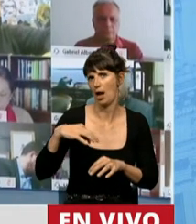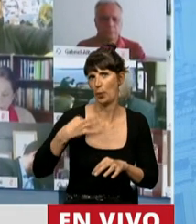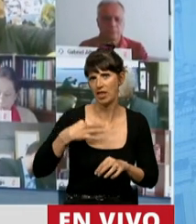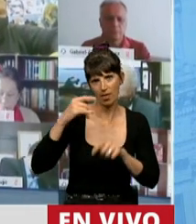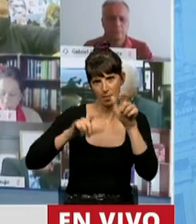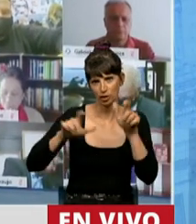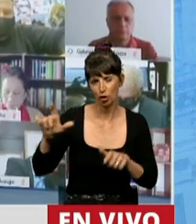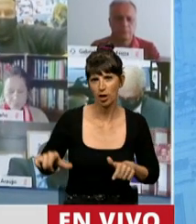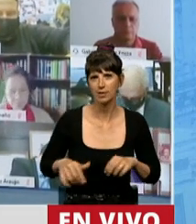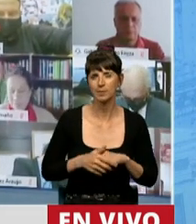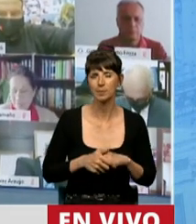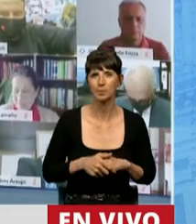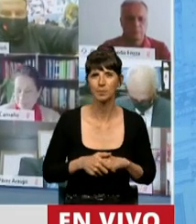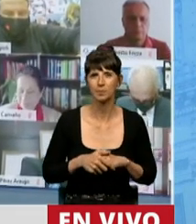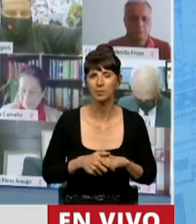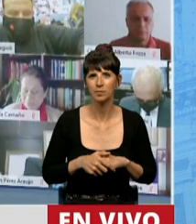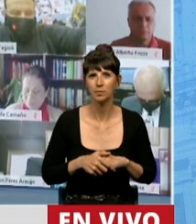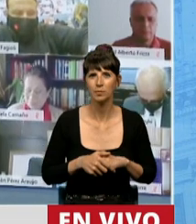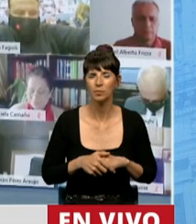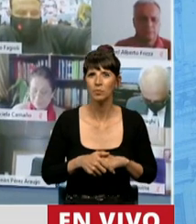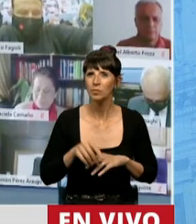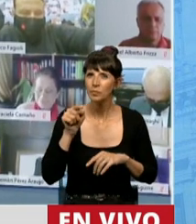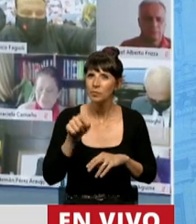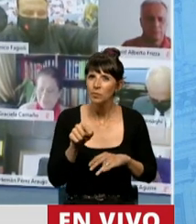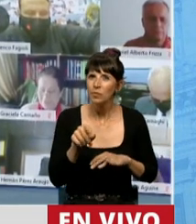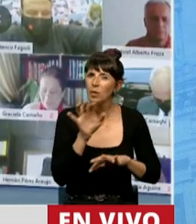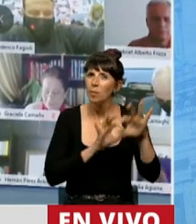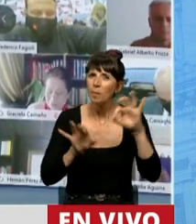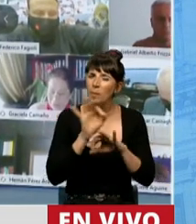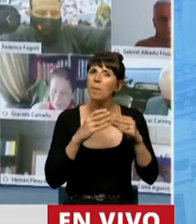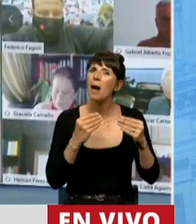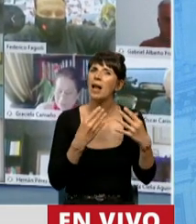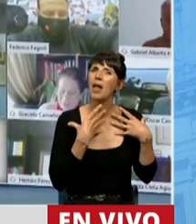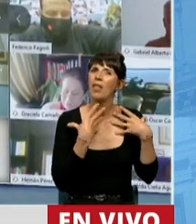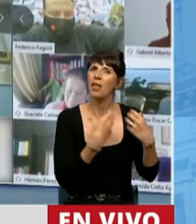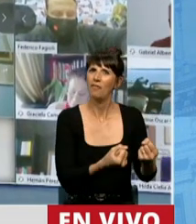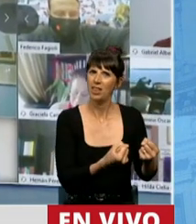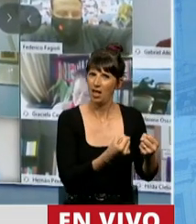argentinos un proyecto que viene a defender al fondo